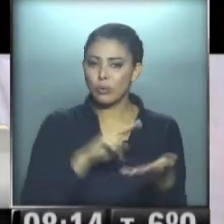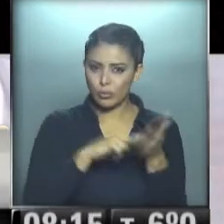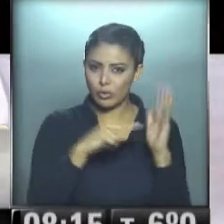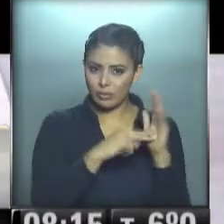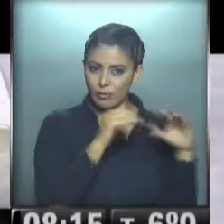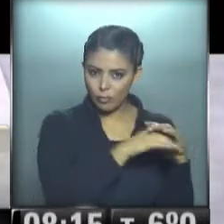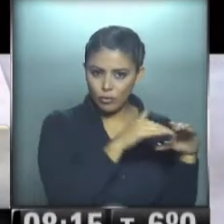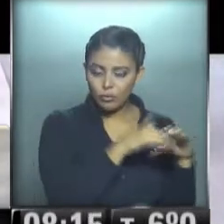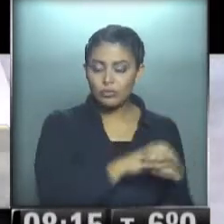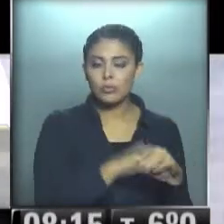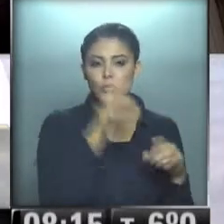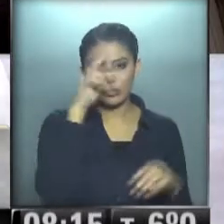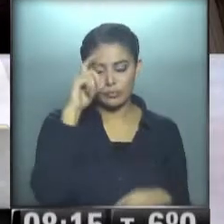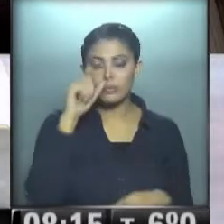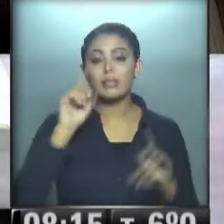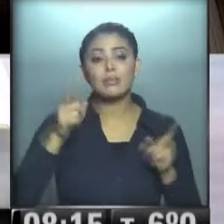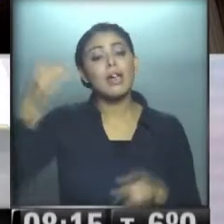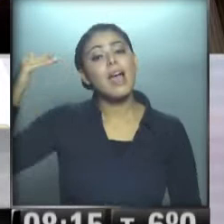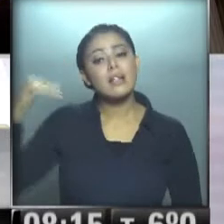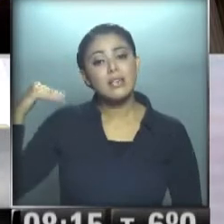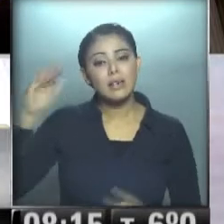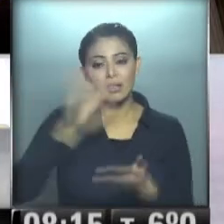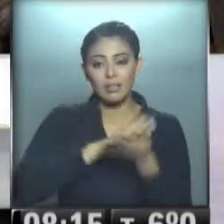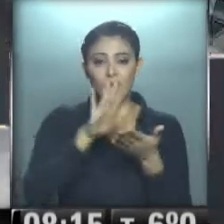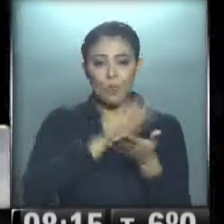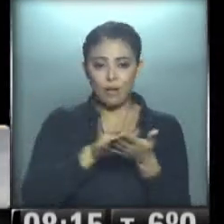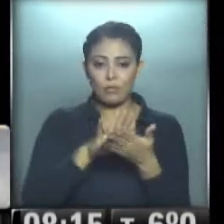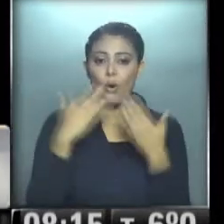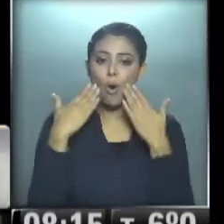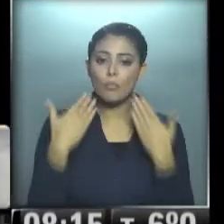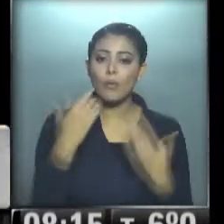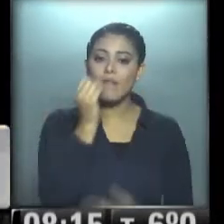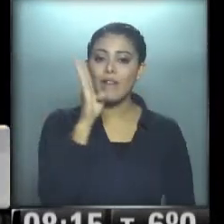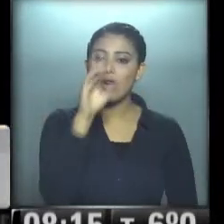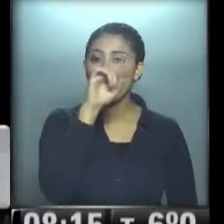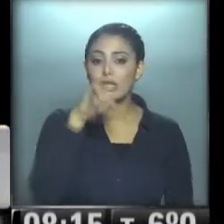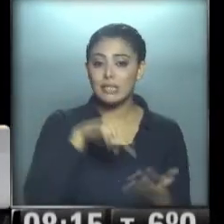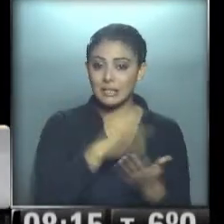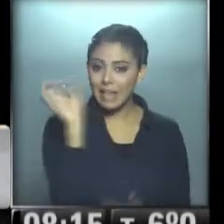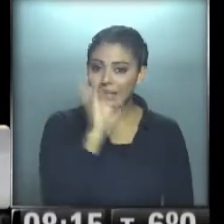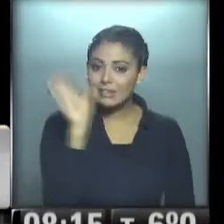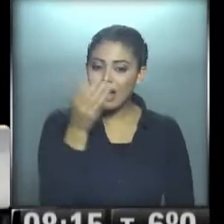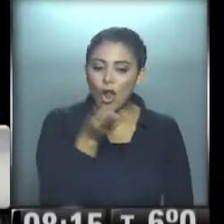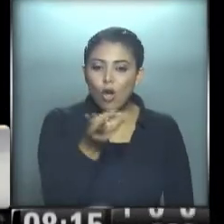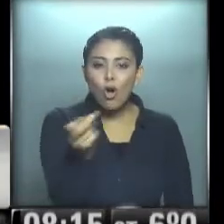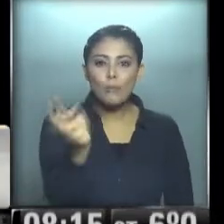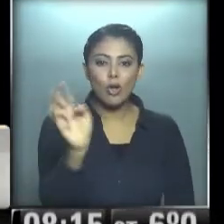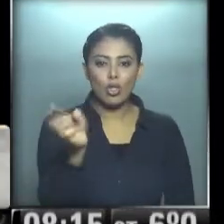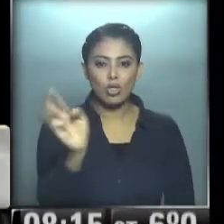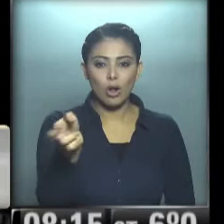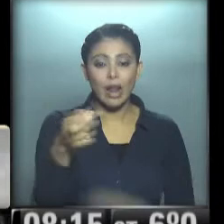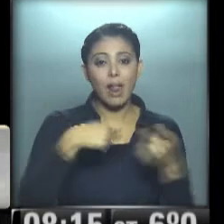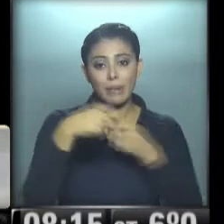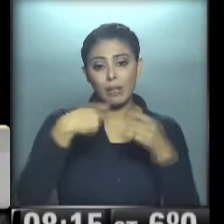de hecho ayer hubo nuevamente la posibilidad de que el banco central volviera a comprar dólares en el mercado